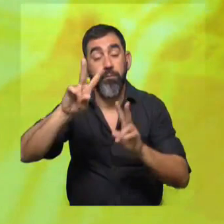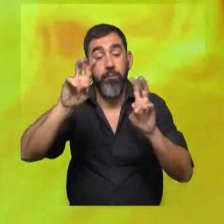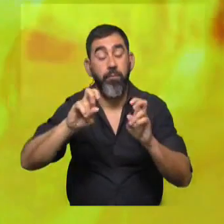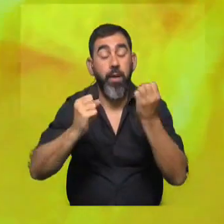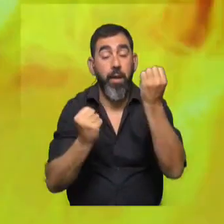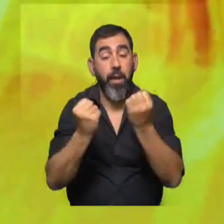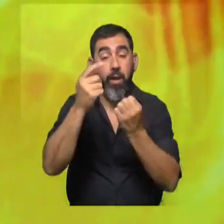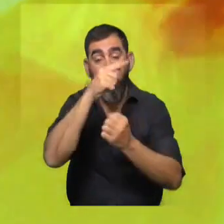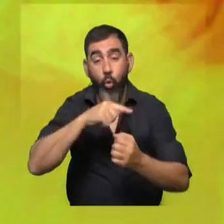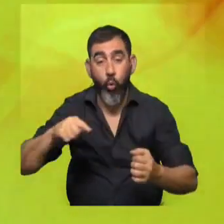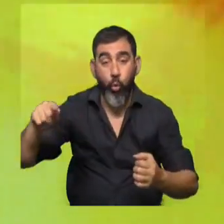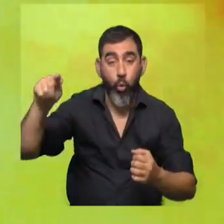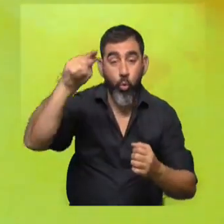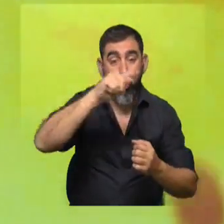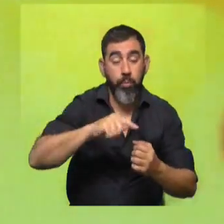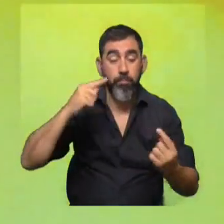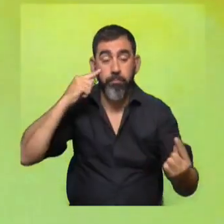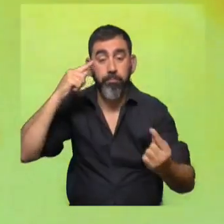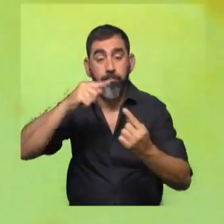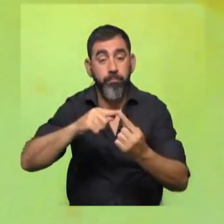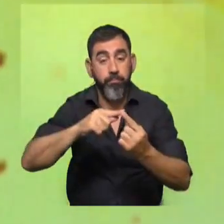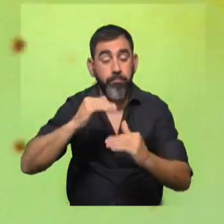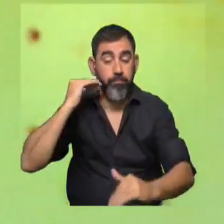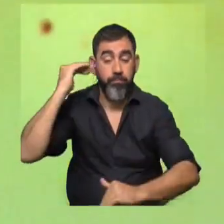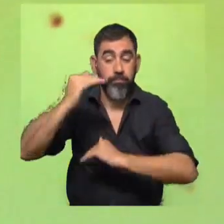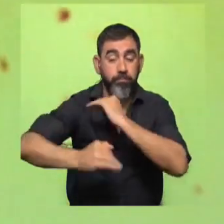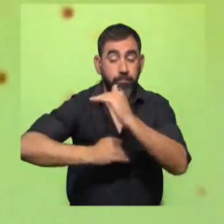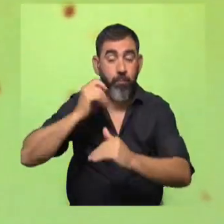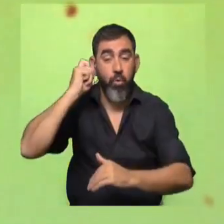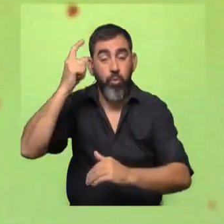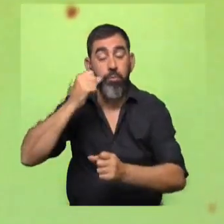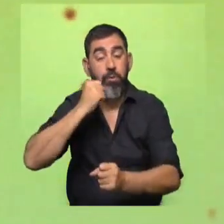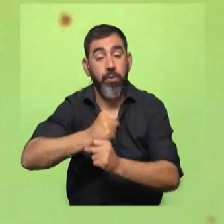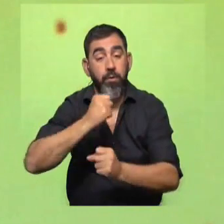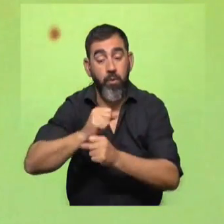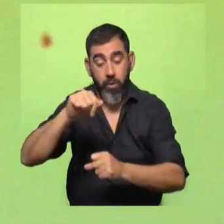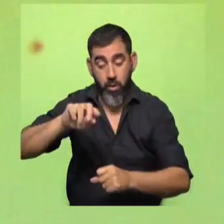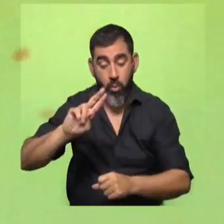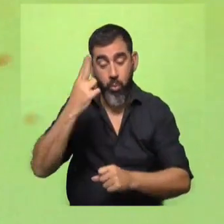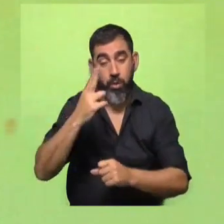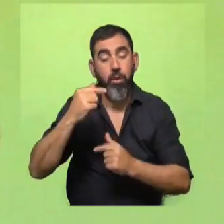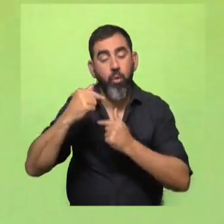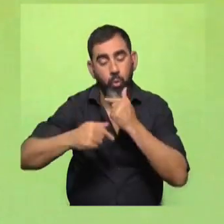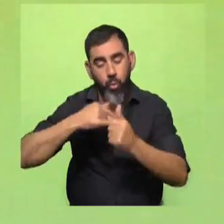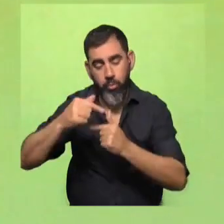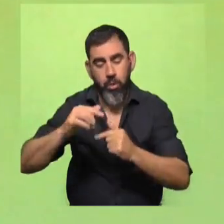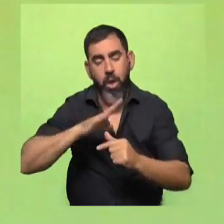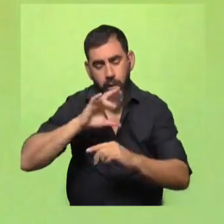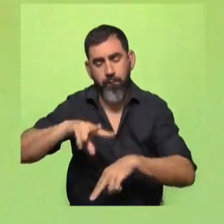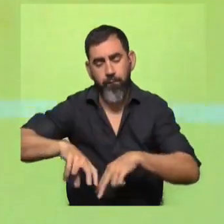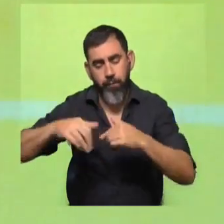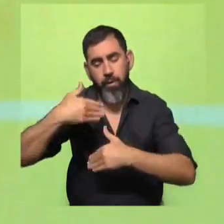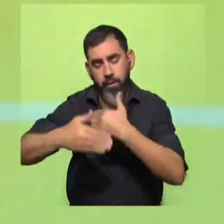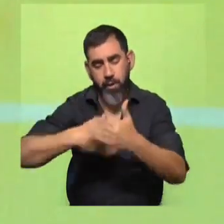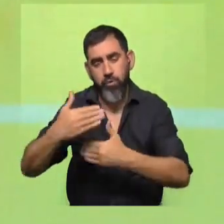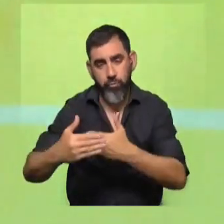economía circular está apostando a generar desarrollo, conocimiento y trabajo en Uruguay. Esto sigue, hay más investigación por